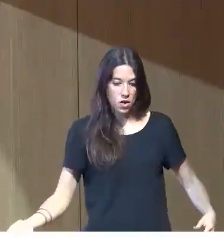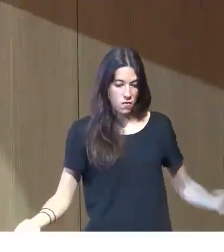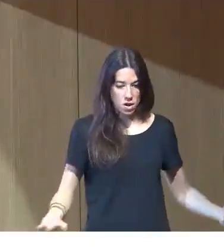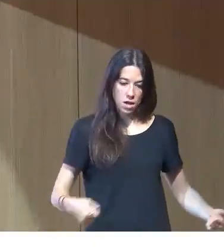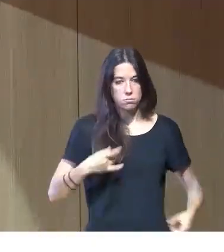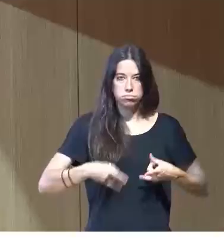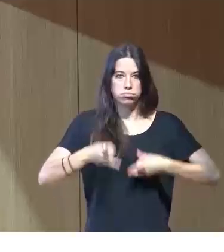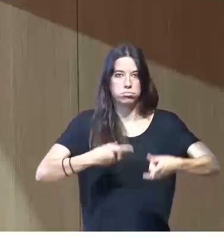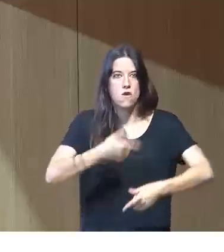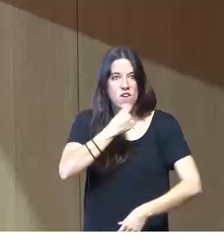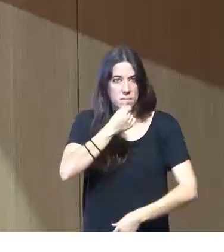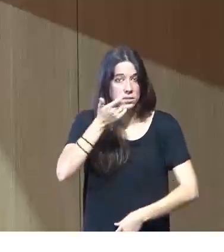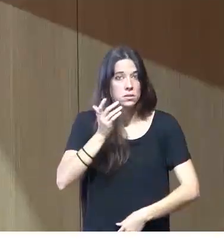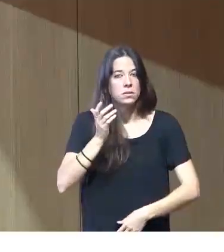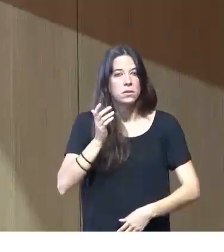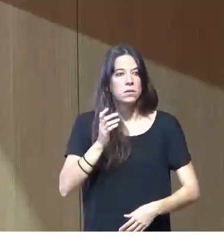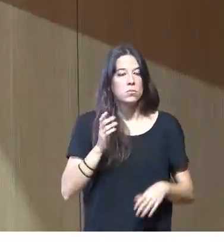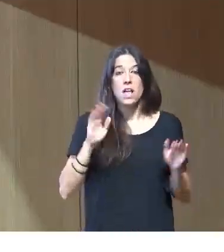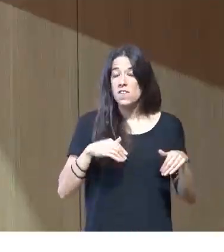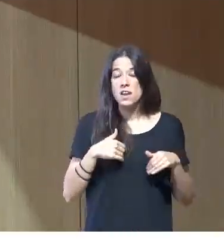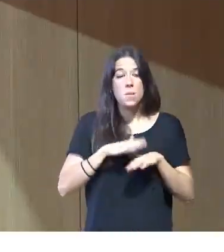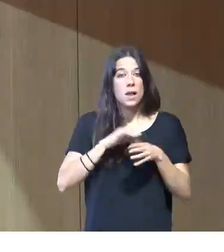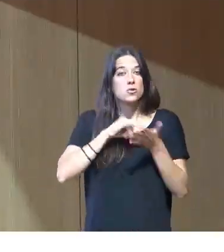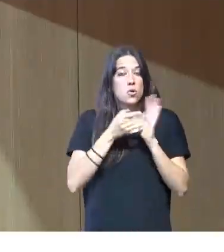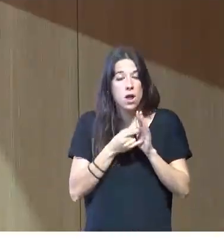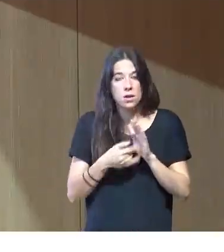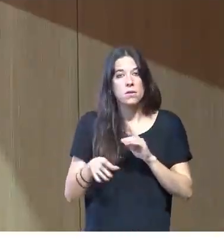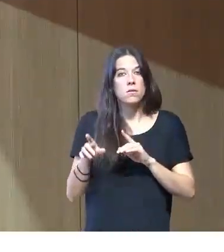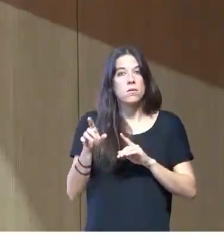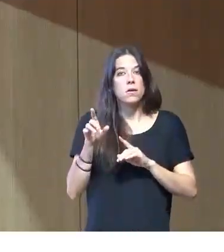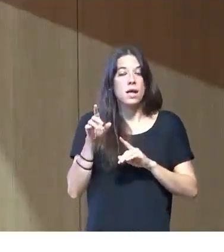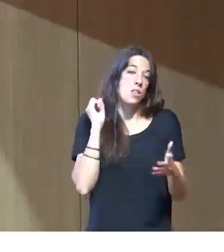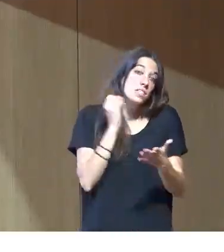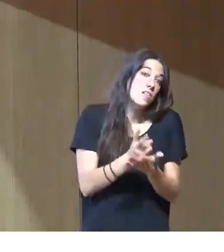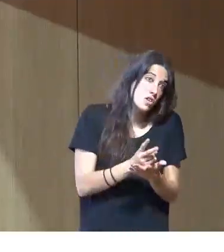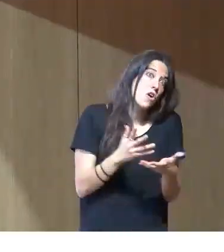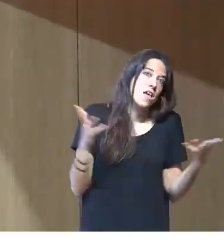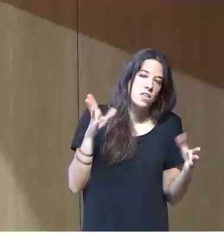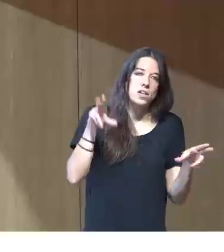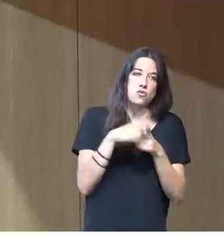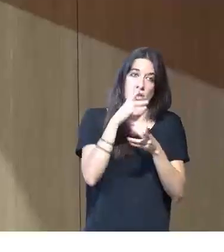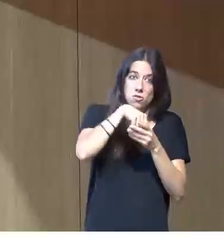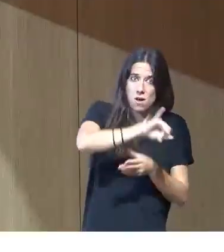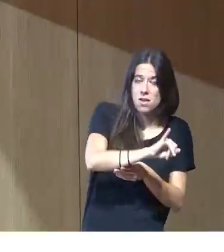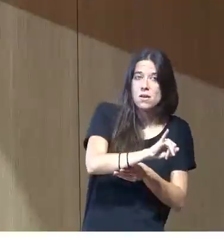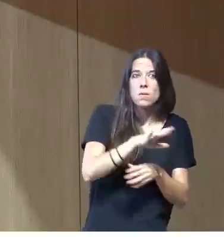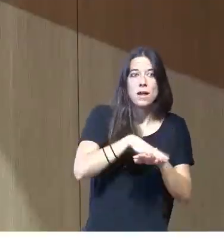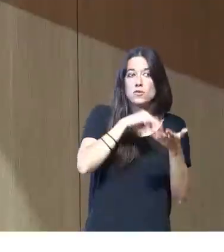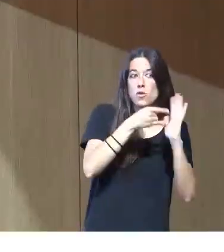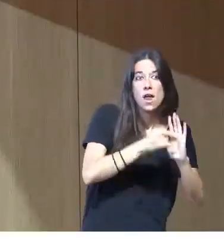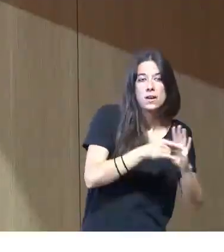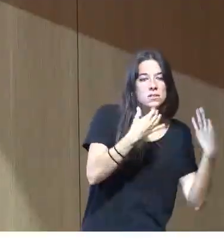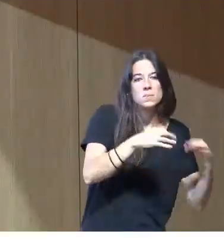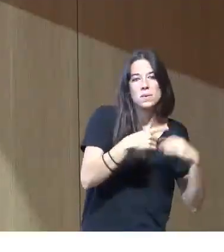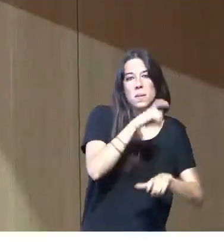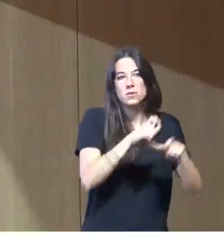yo creo que para poder resolver esta este gran desafío que tiene la sociedad pues simplemente hay que agarrar a